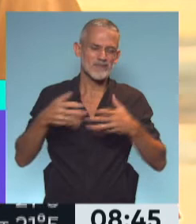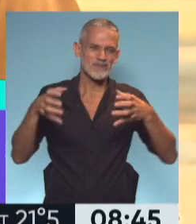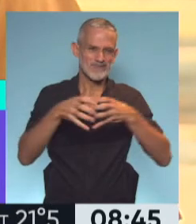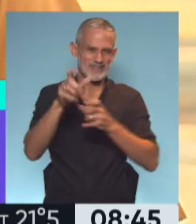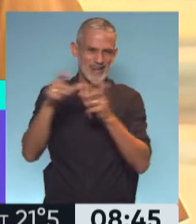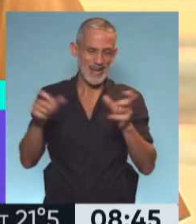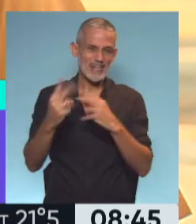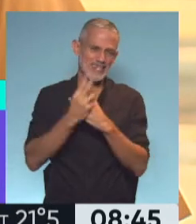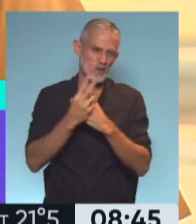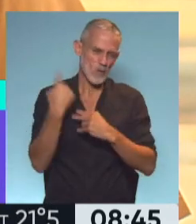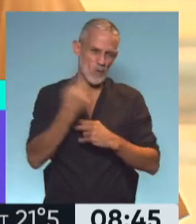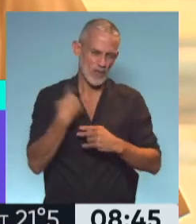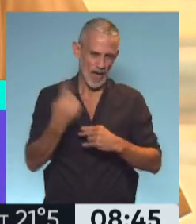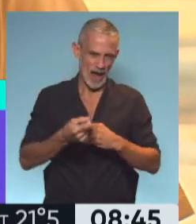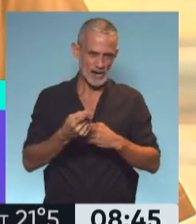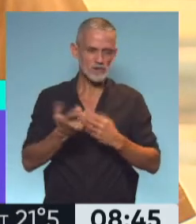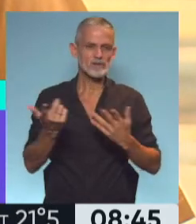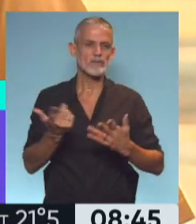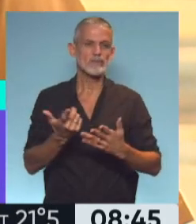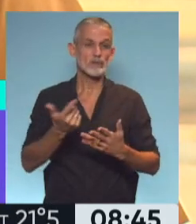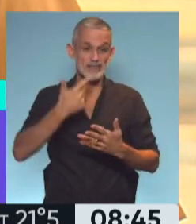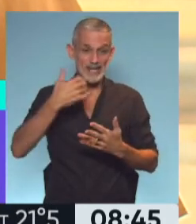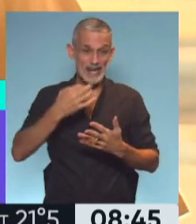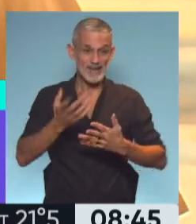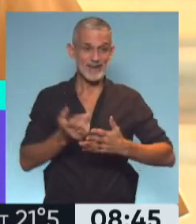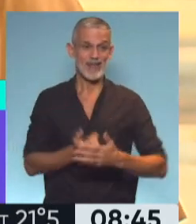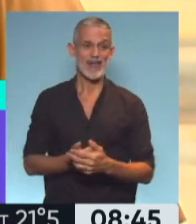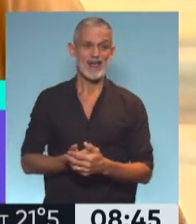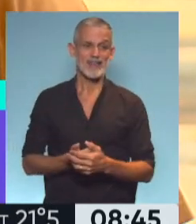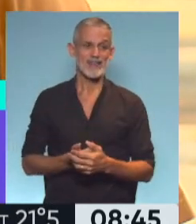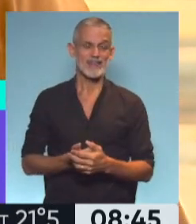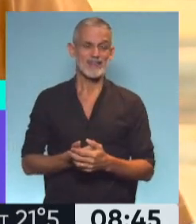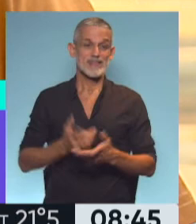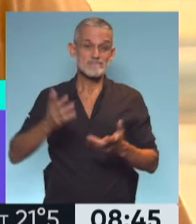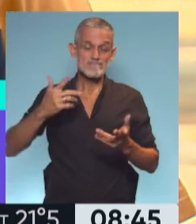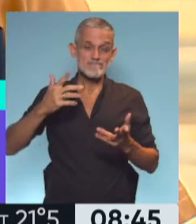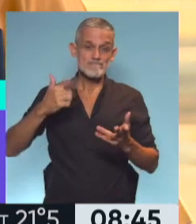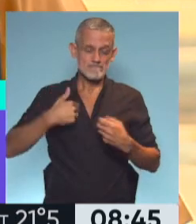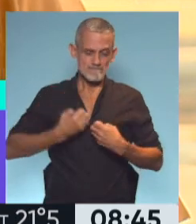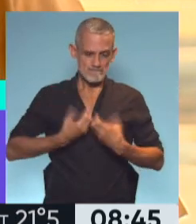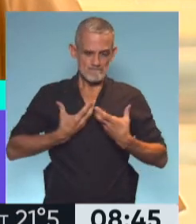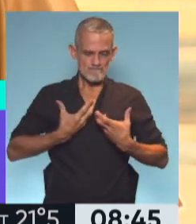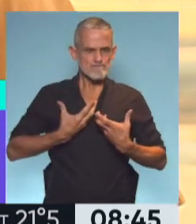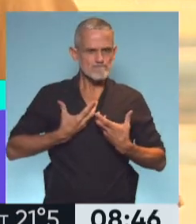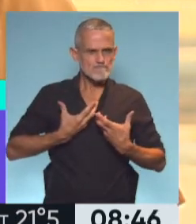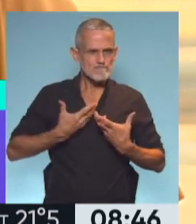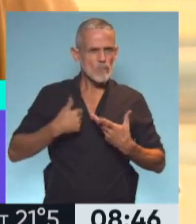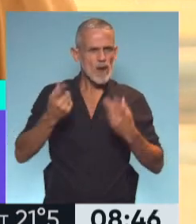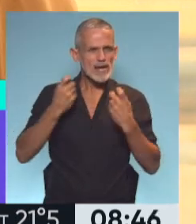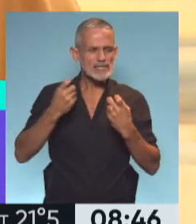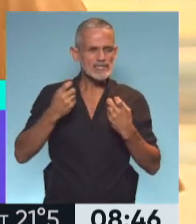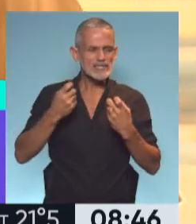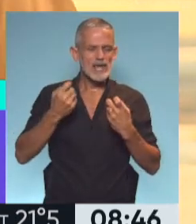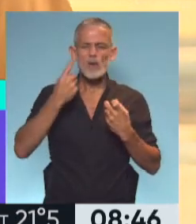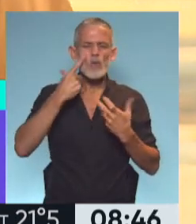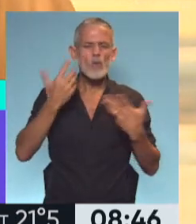muy protegidos. Y bueno, la verdad que también nace de parte mía, ¿no?, una necesidad de algún día